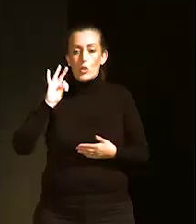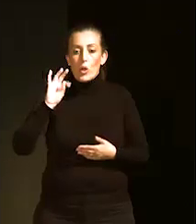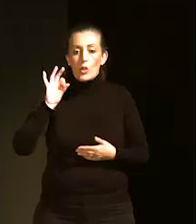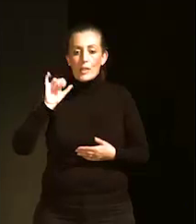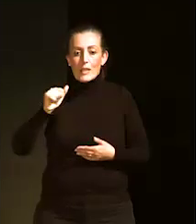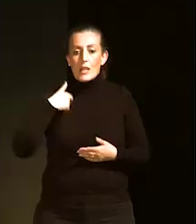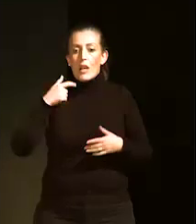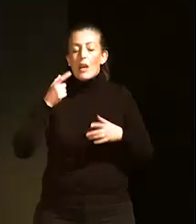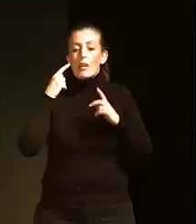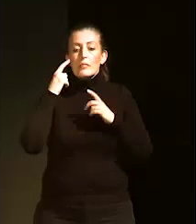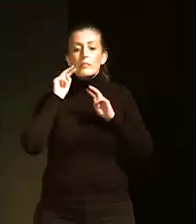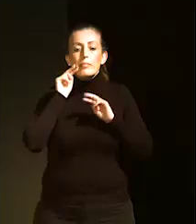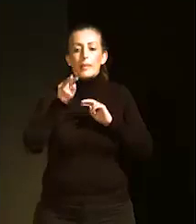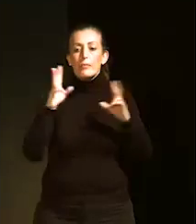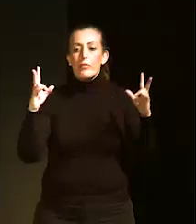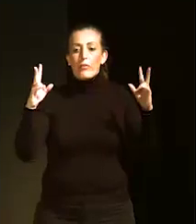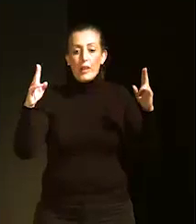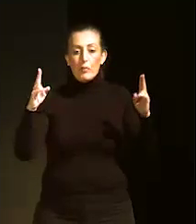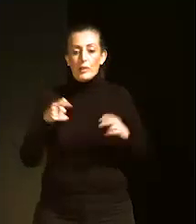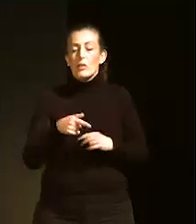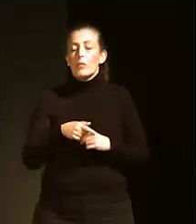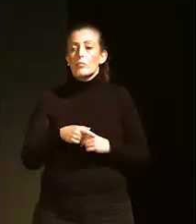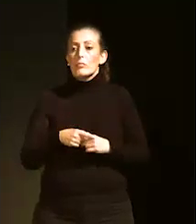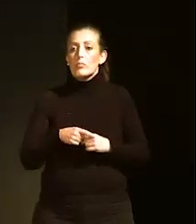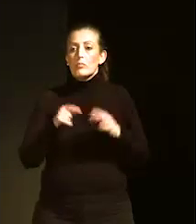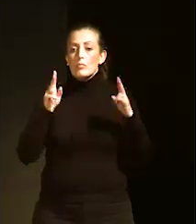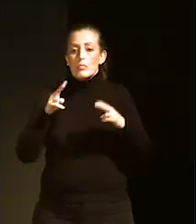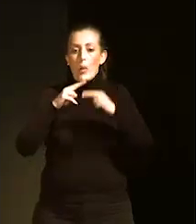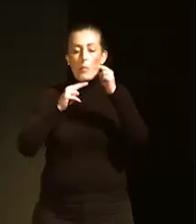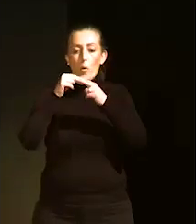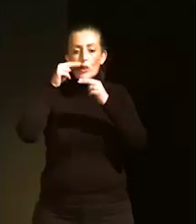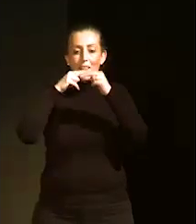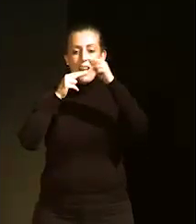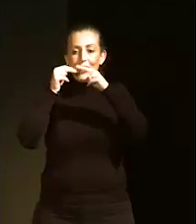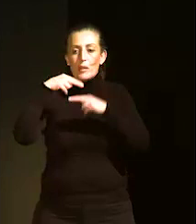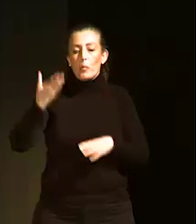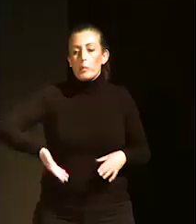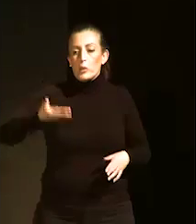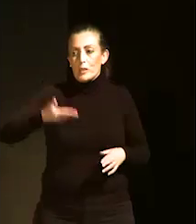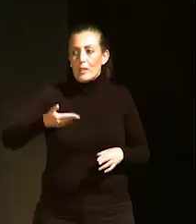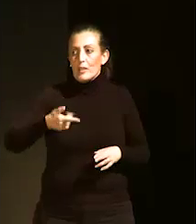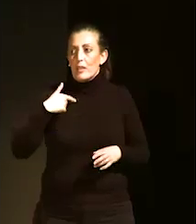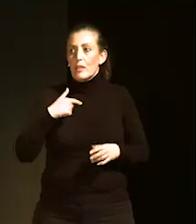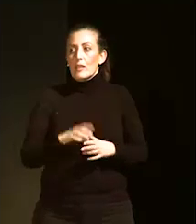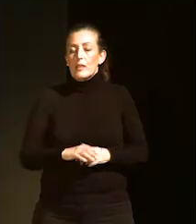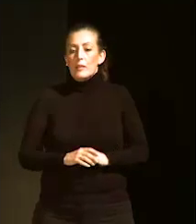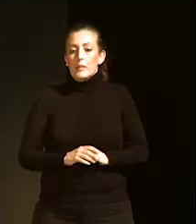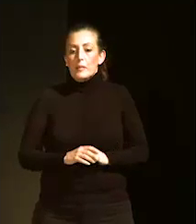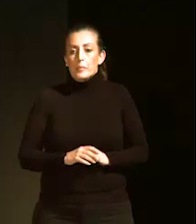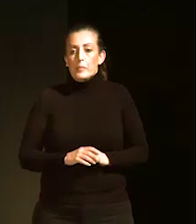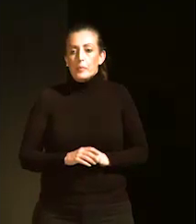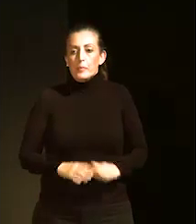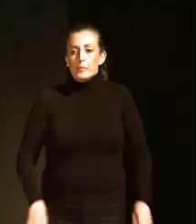ver un fragmento de una de uno de sus montajes más importantes que es un cooler